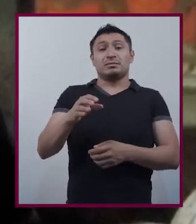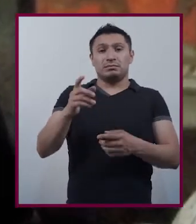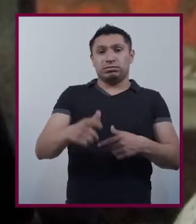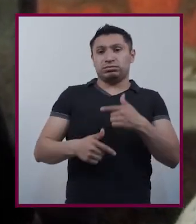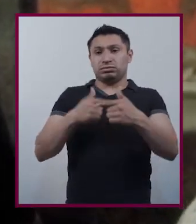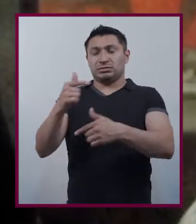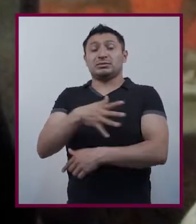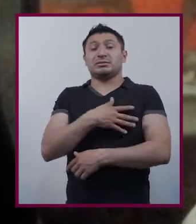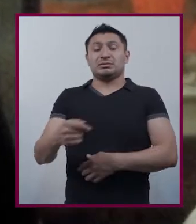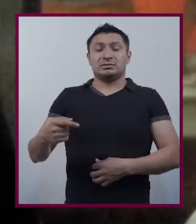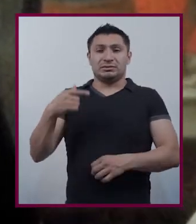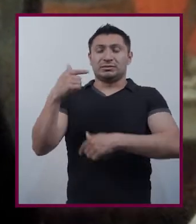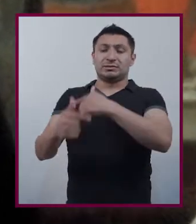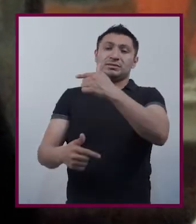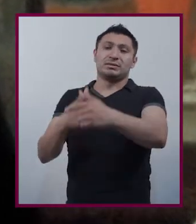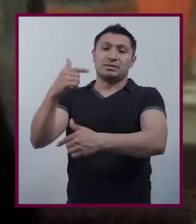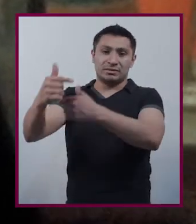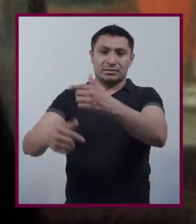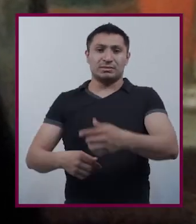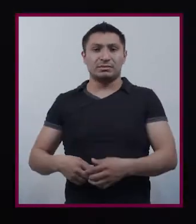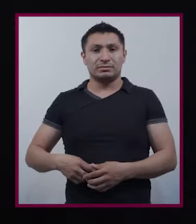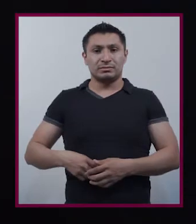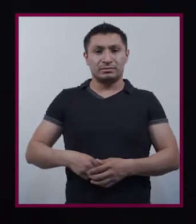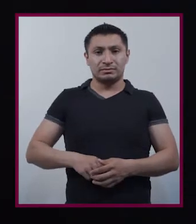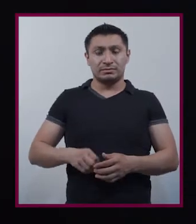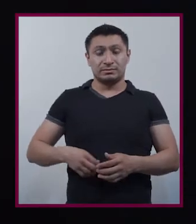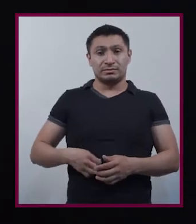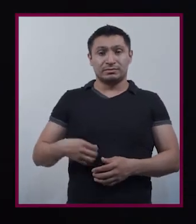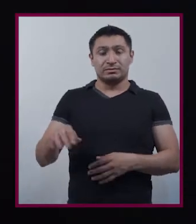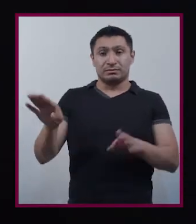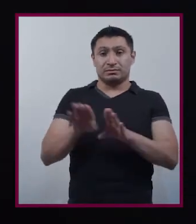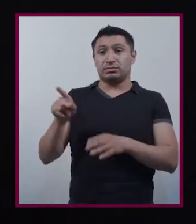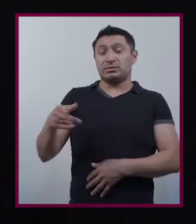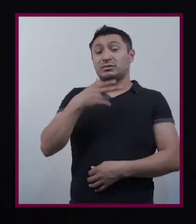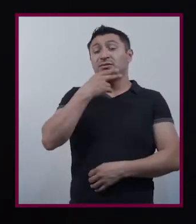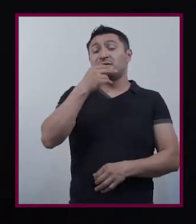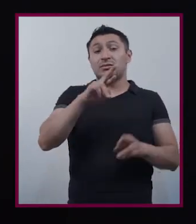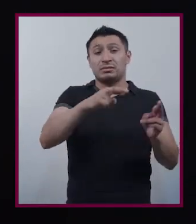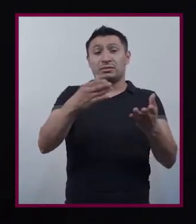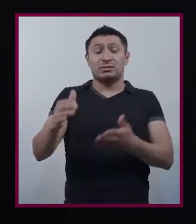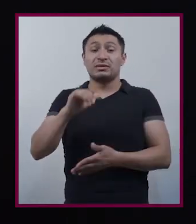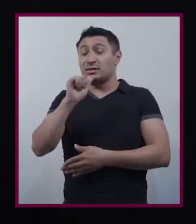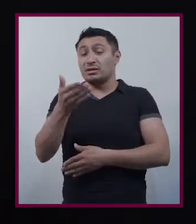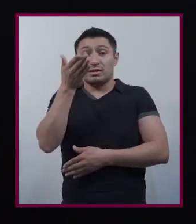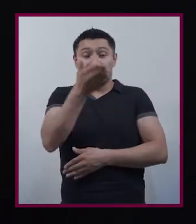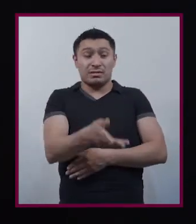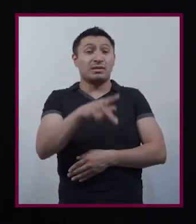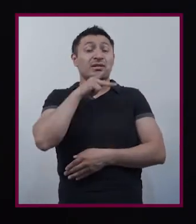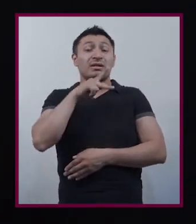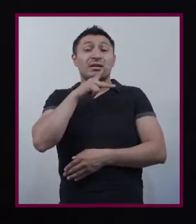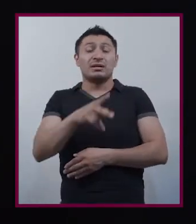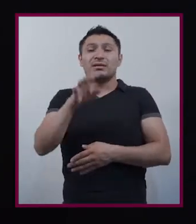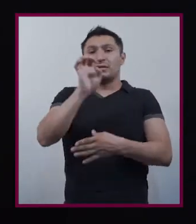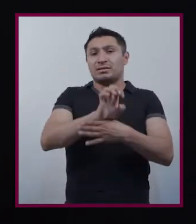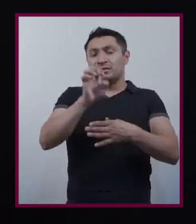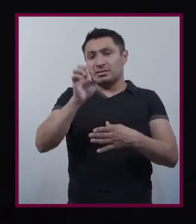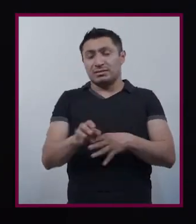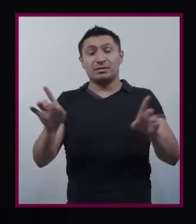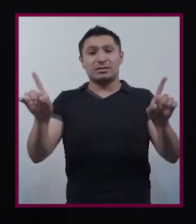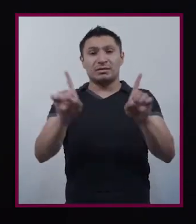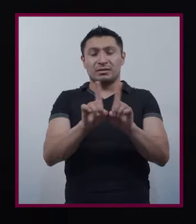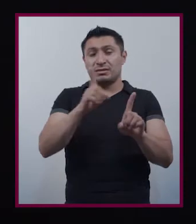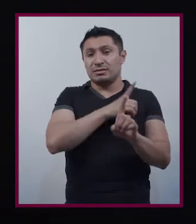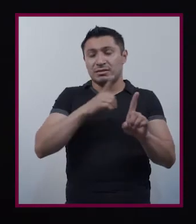las hijas de generación en generación. Como Jerónimo no recibía el dinero que había solicitado a su padre, la pareja tuvo